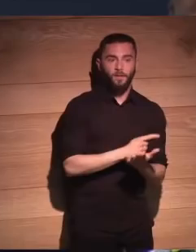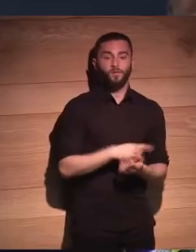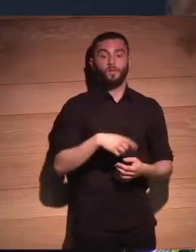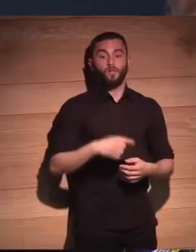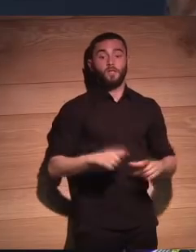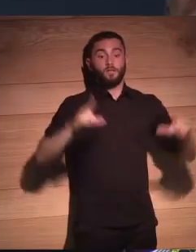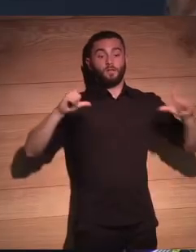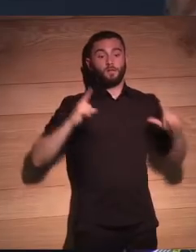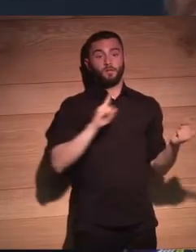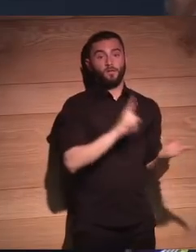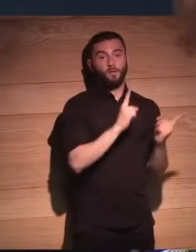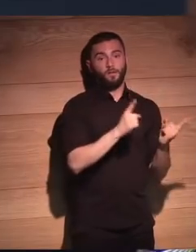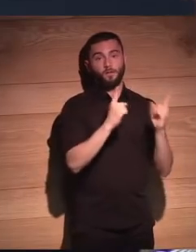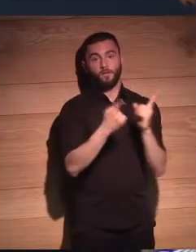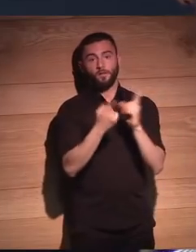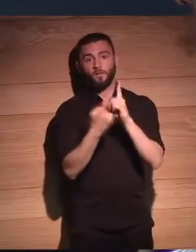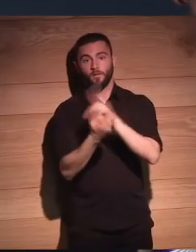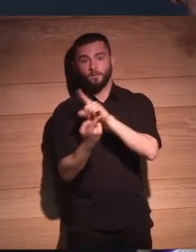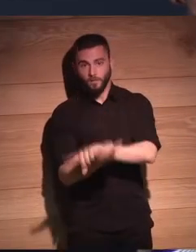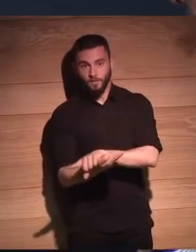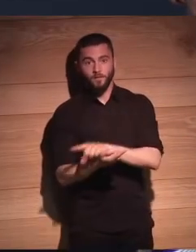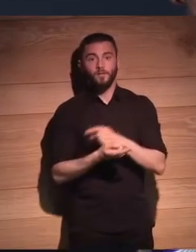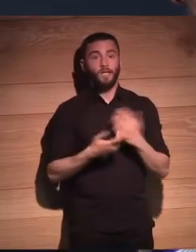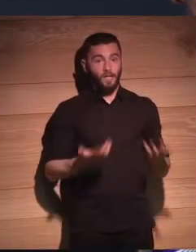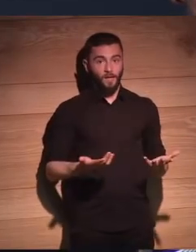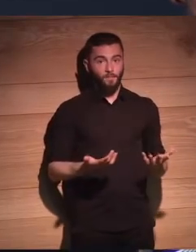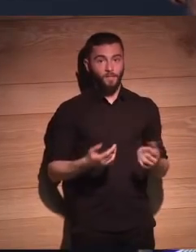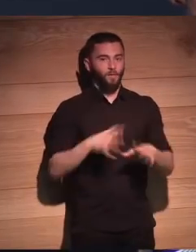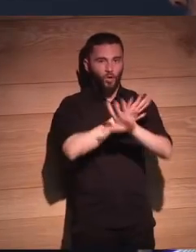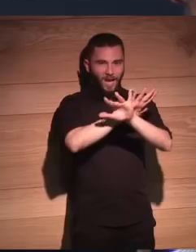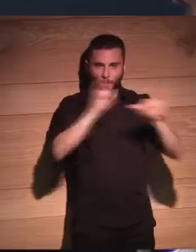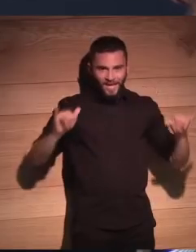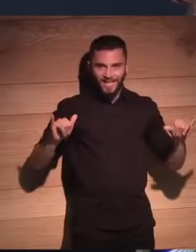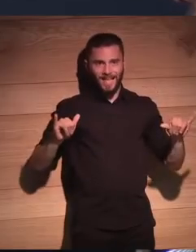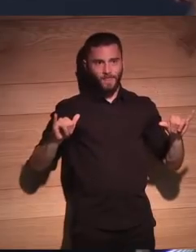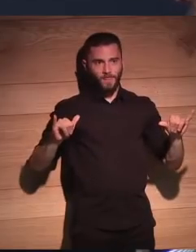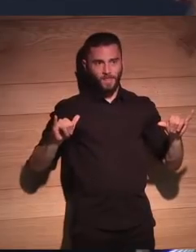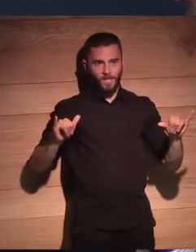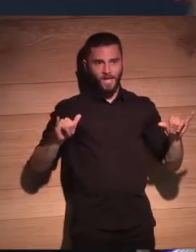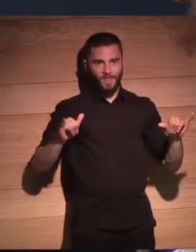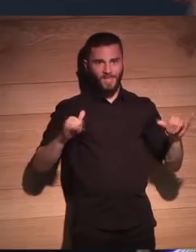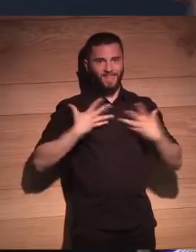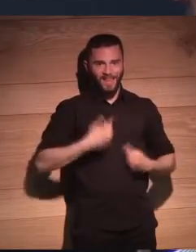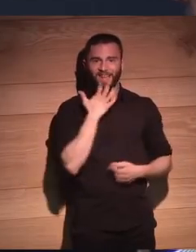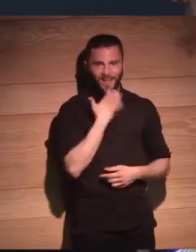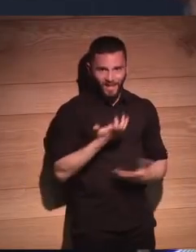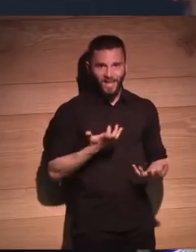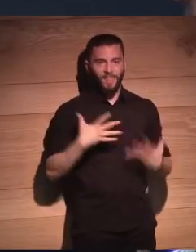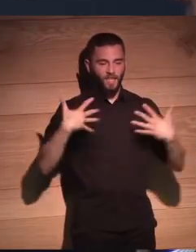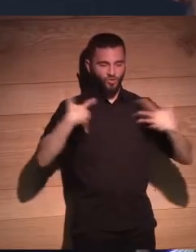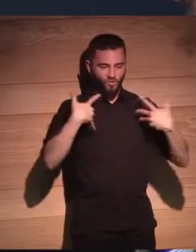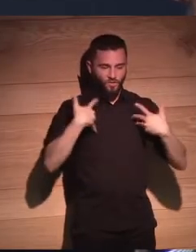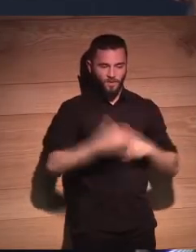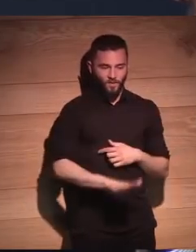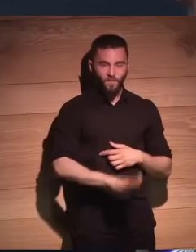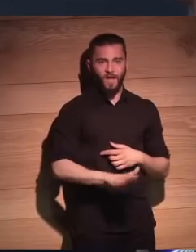regla realmente que no se pueda transigir, salvo, digamos, esa venganza primigenia casi de tragedia griega, ¿no?, de ese sufrimiento infantil.